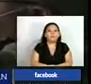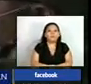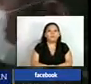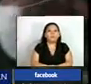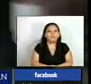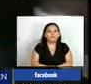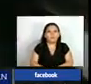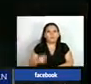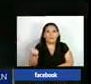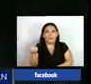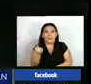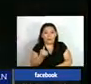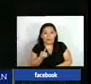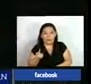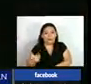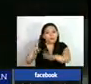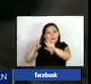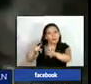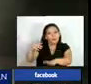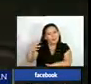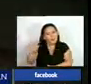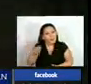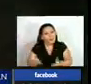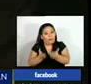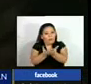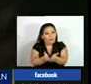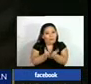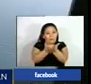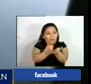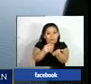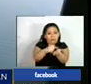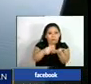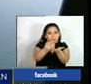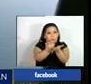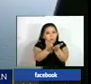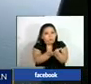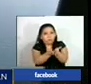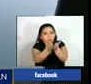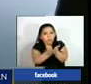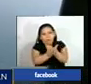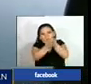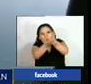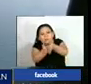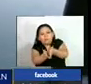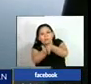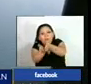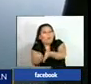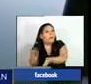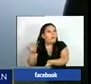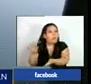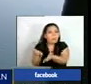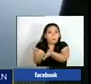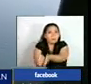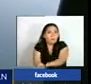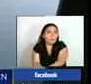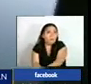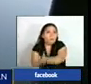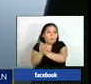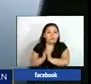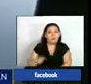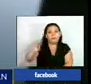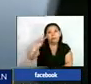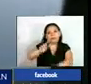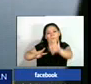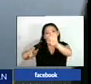Unos 60 inmigrantes podrían haber quedado atrapados en una embarcación que desapareció el 27 de junio y se hundió en el